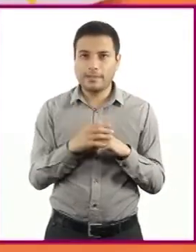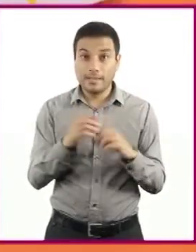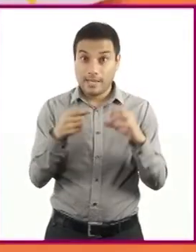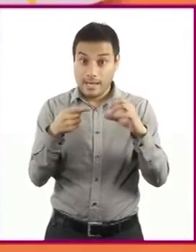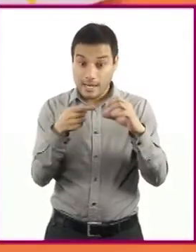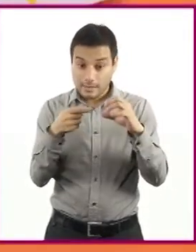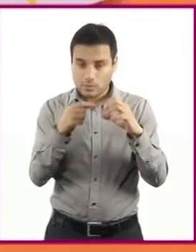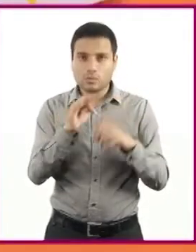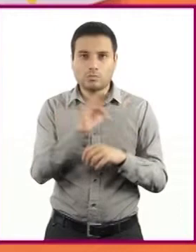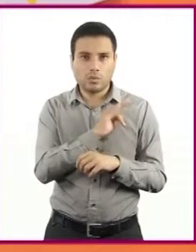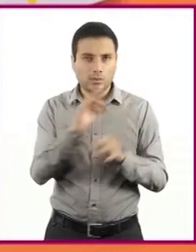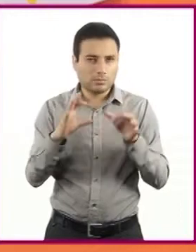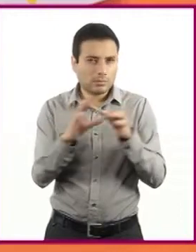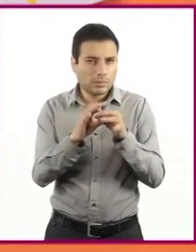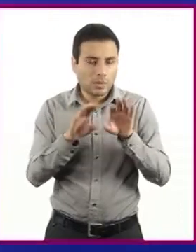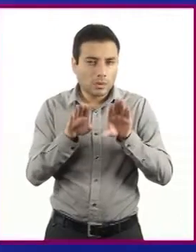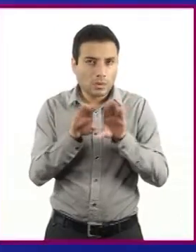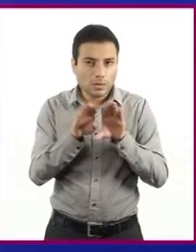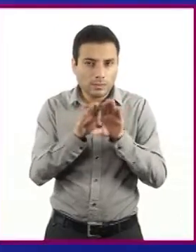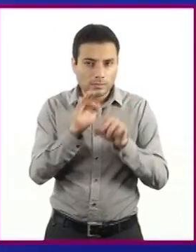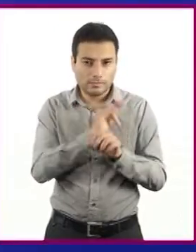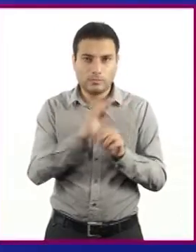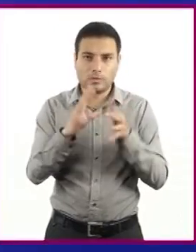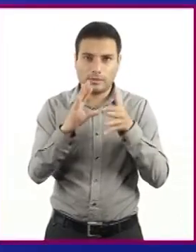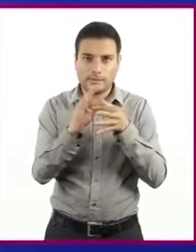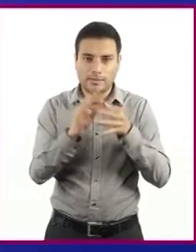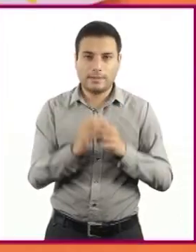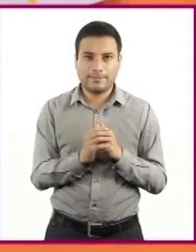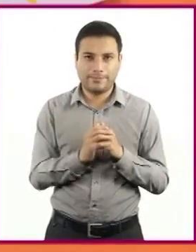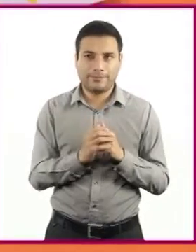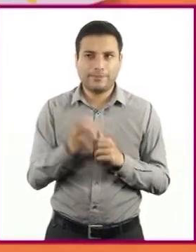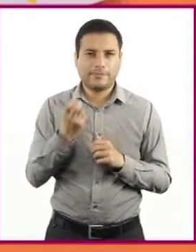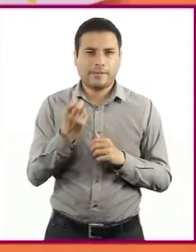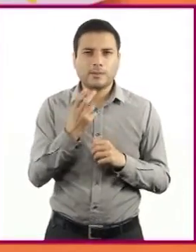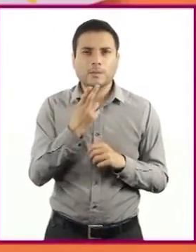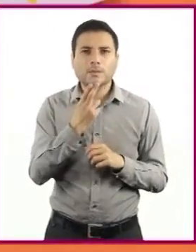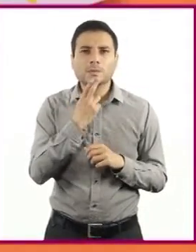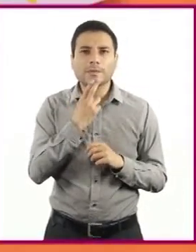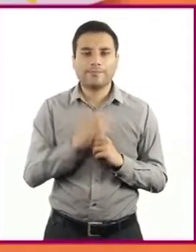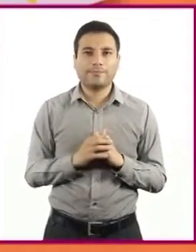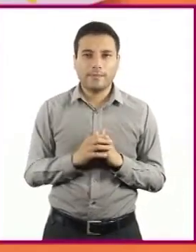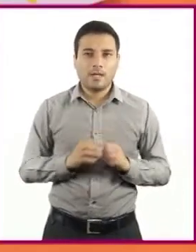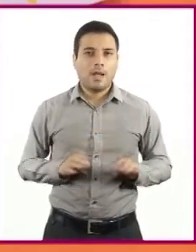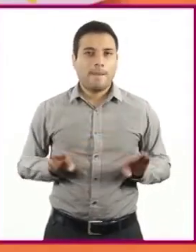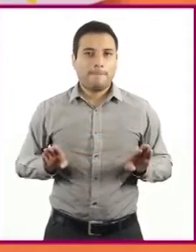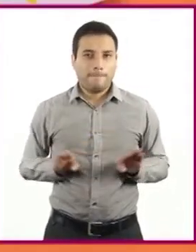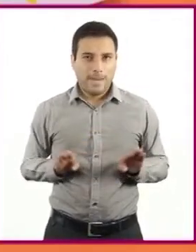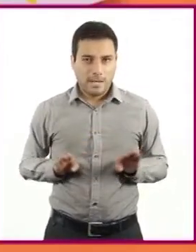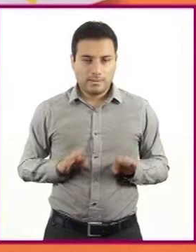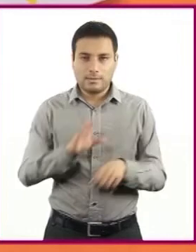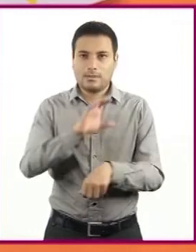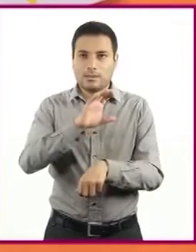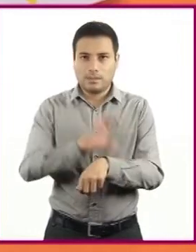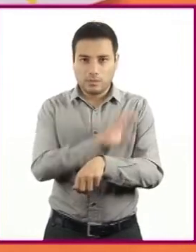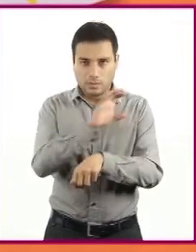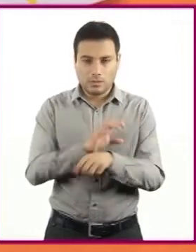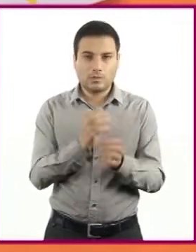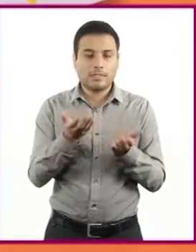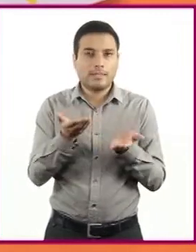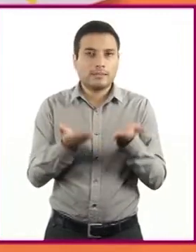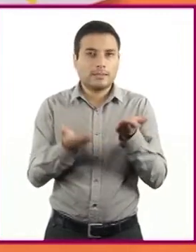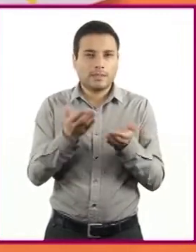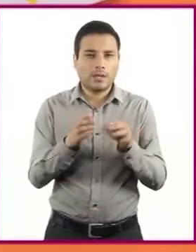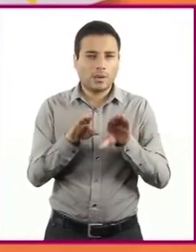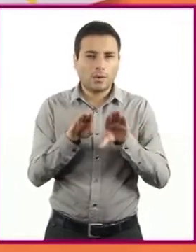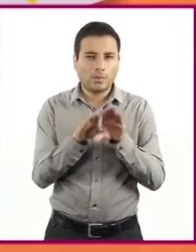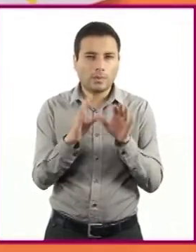unidos a dos átomos. El fundamento del modelo son los pares electrónicos. La estabilidad de los compuestos se explica